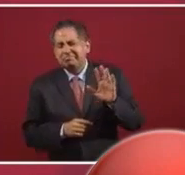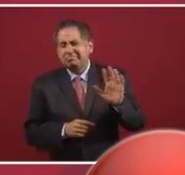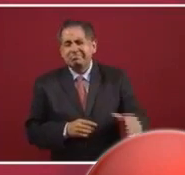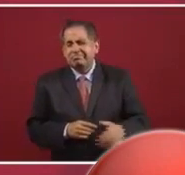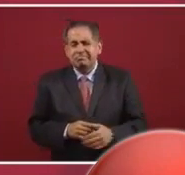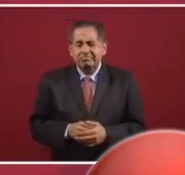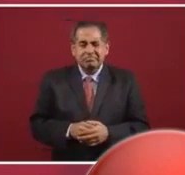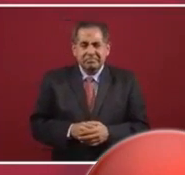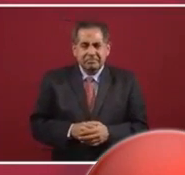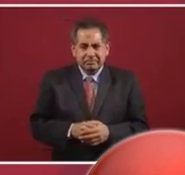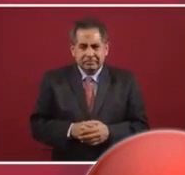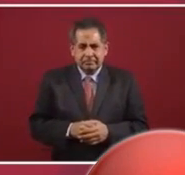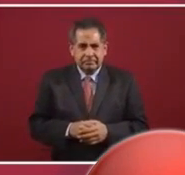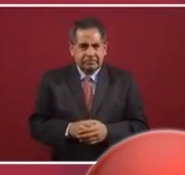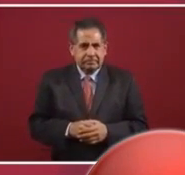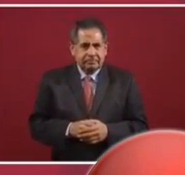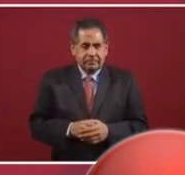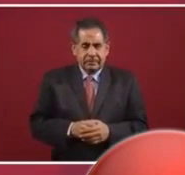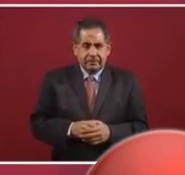de